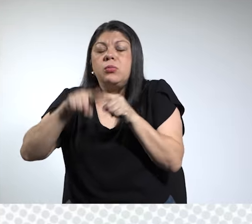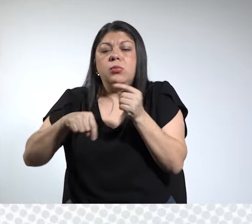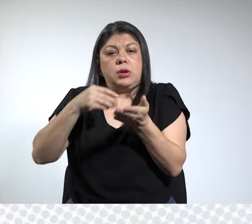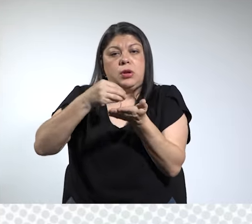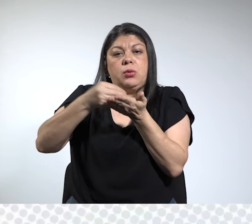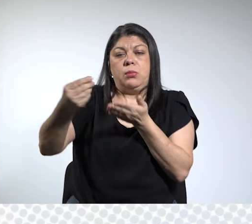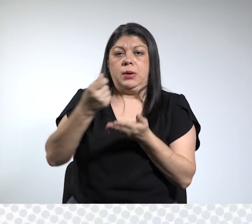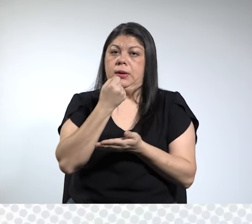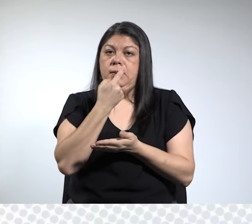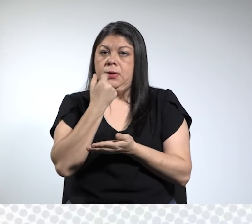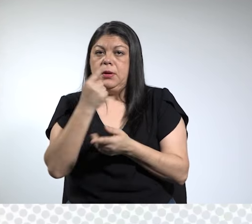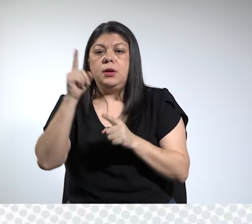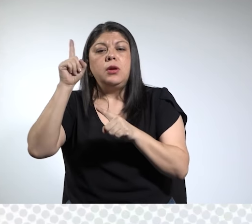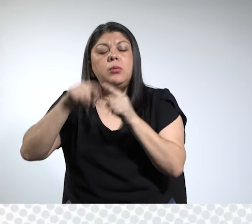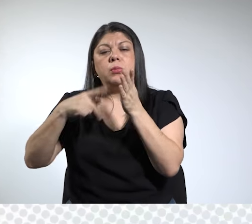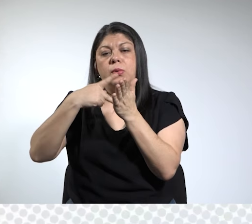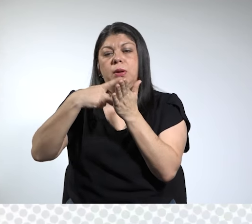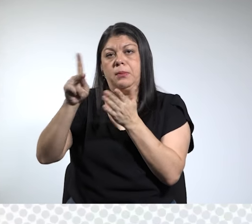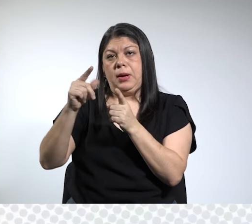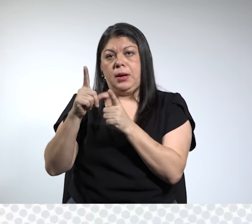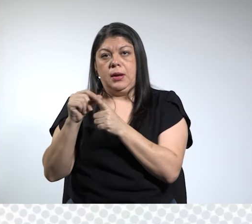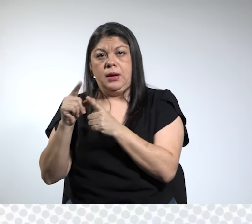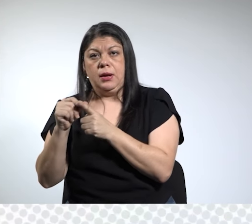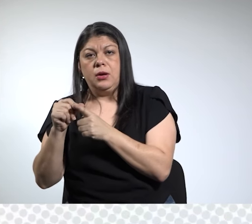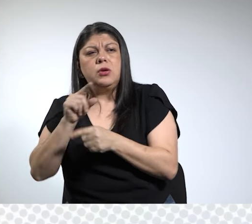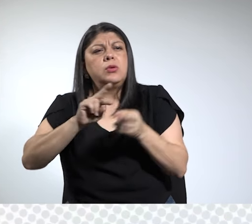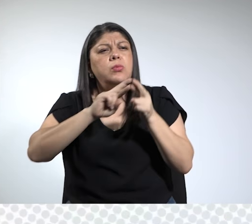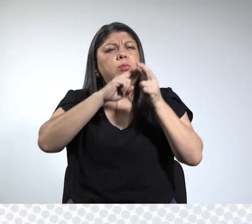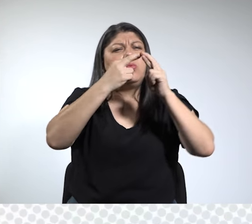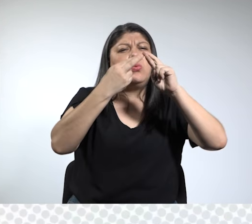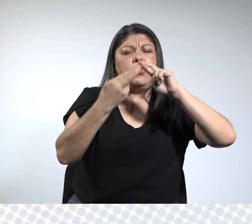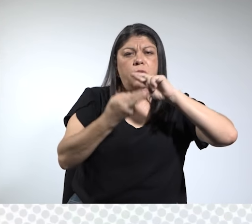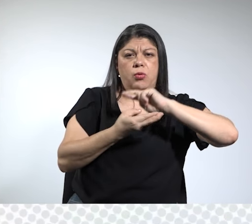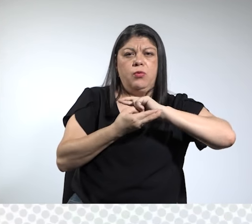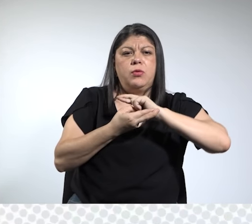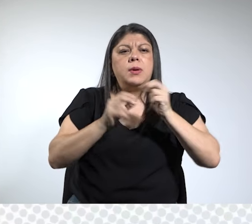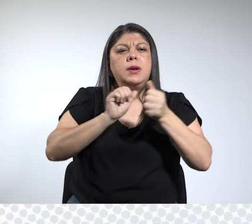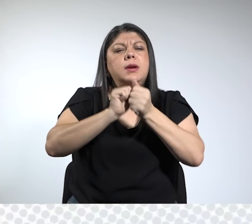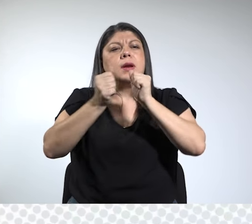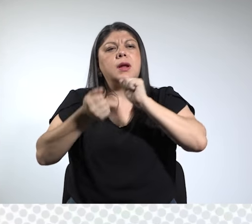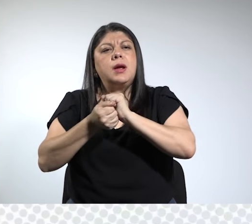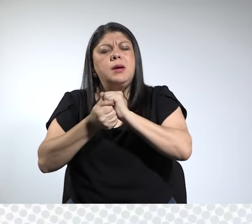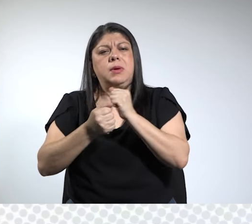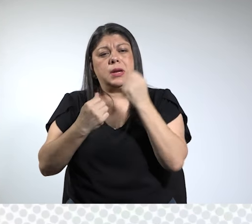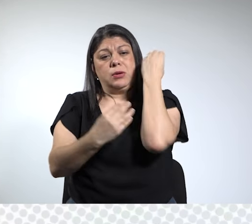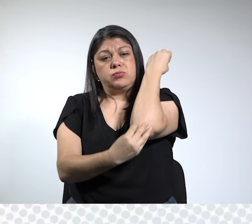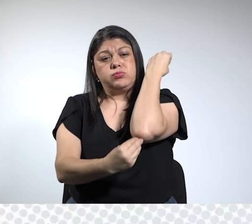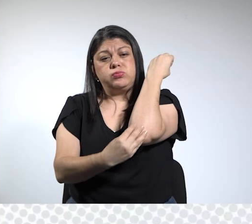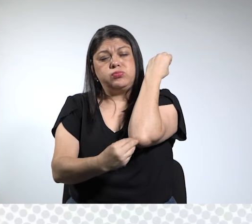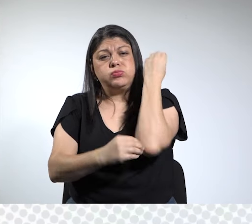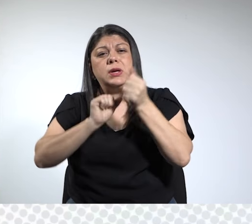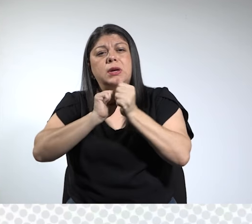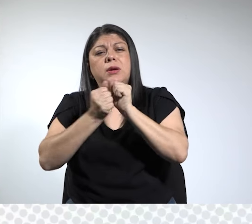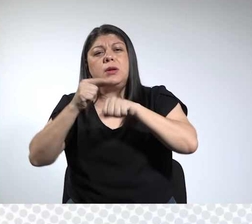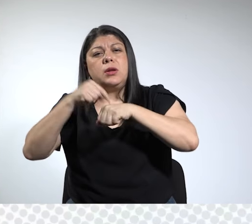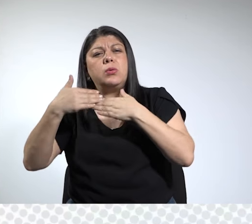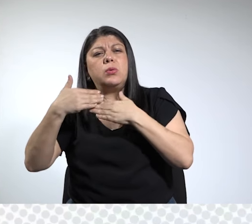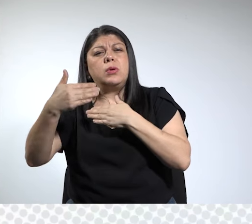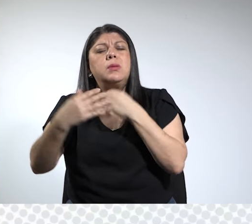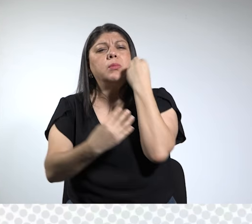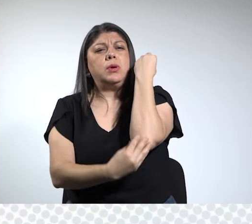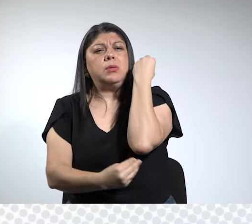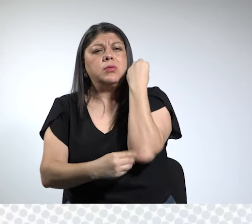no cubren ni medicinas ni alquiler. ¿Qué reforma impulsará para evitar que el encarecimiento convierta la vejez en una etapa de